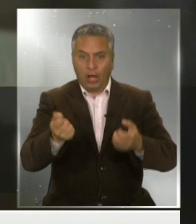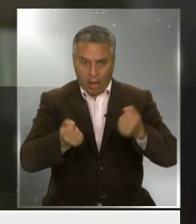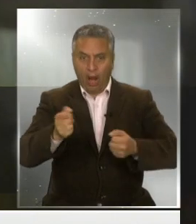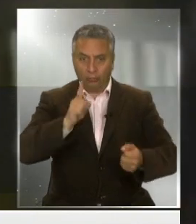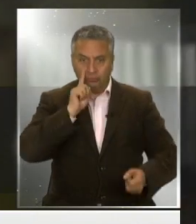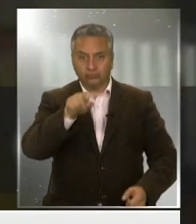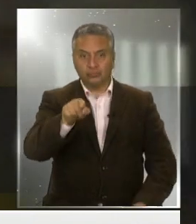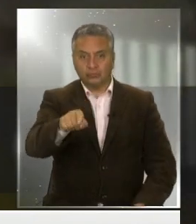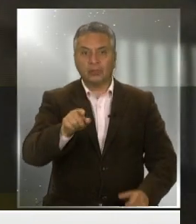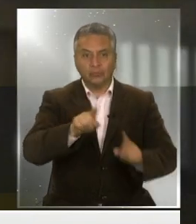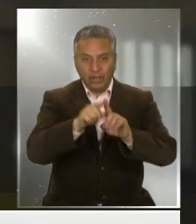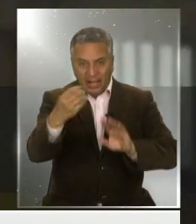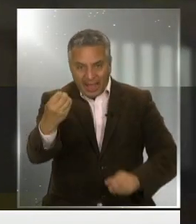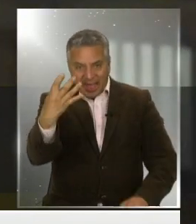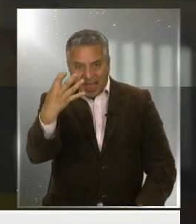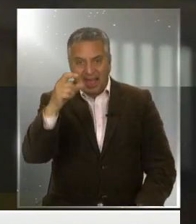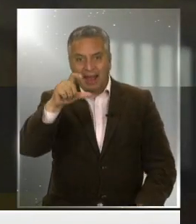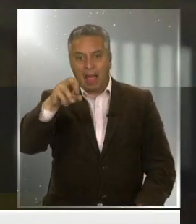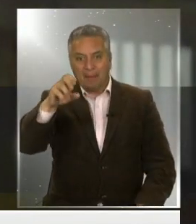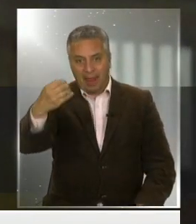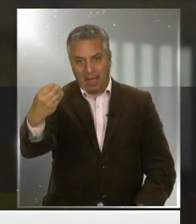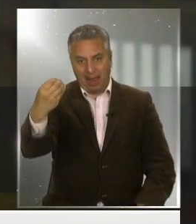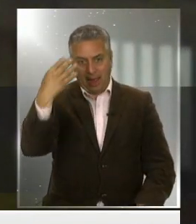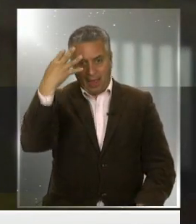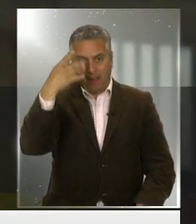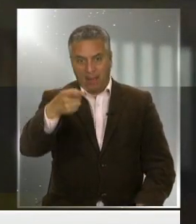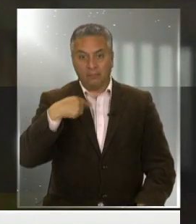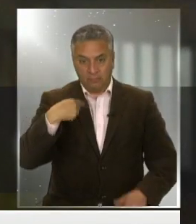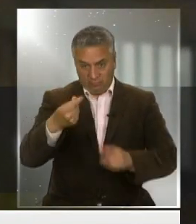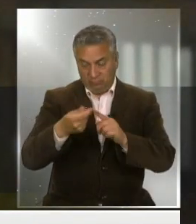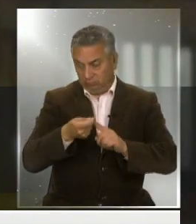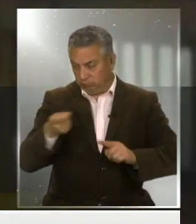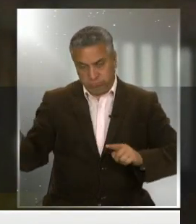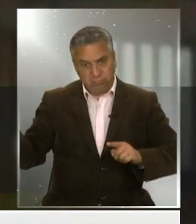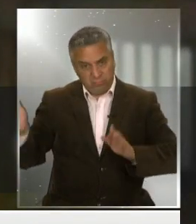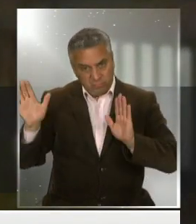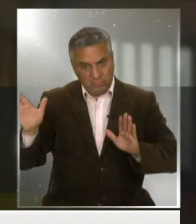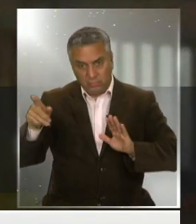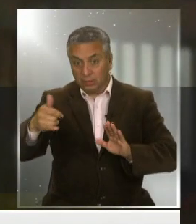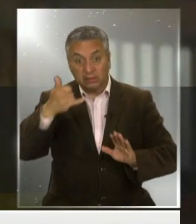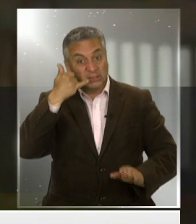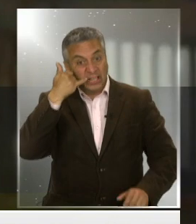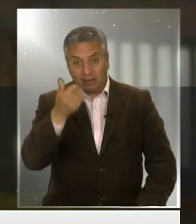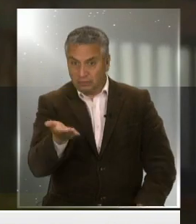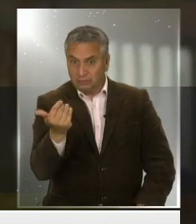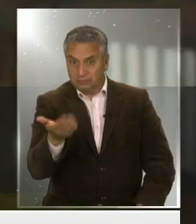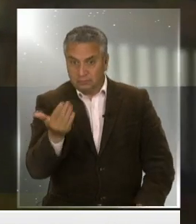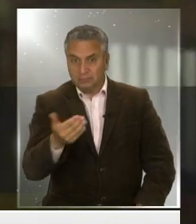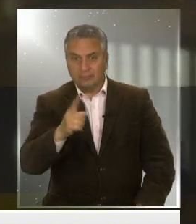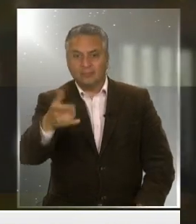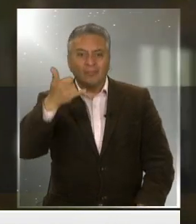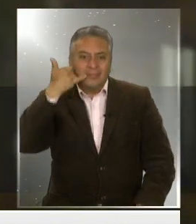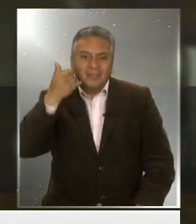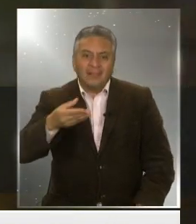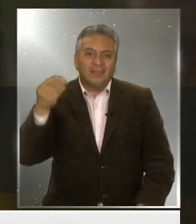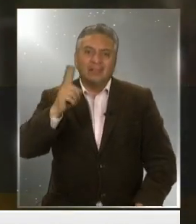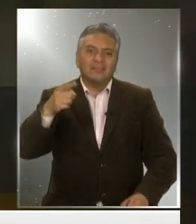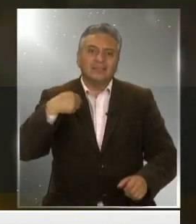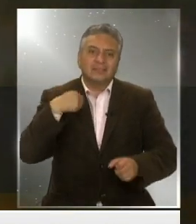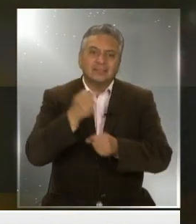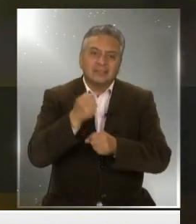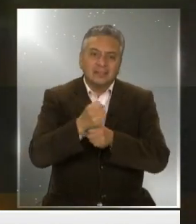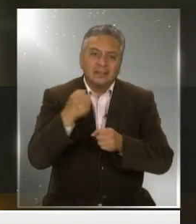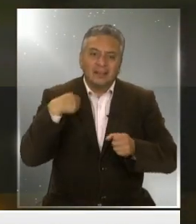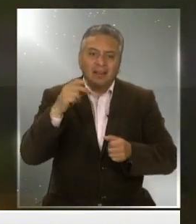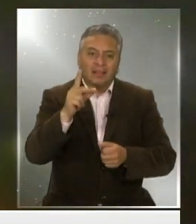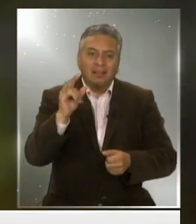de hecho tiene hasta cámara. ¿Qué hacemos? Te paso plata si querés, pues, hermano. ¿Y el teléfono? Pues no me llevo el teléfono, si yo trabajo